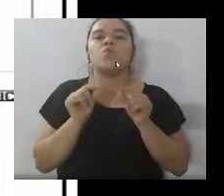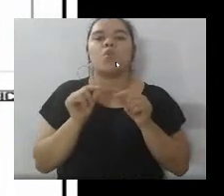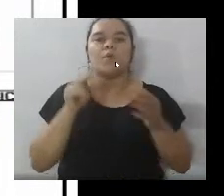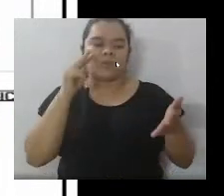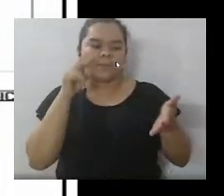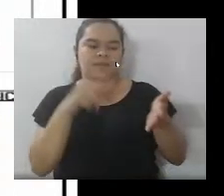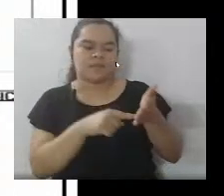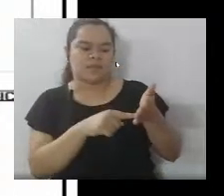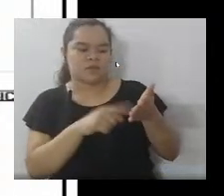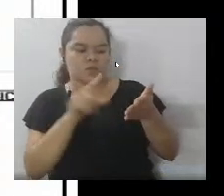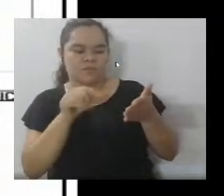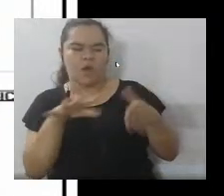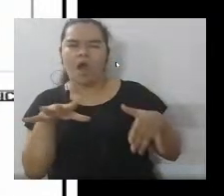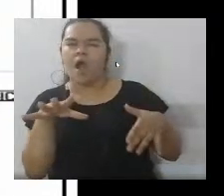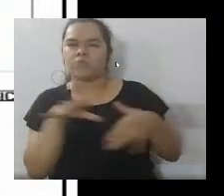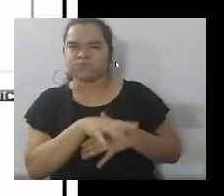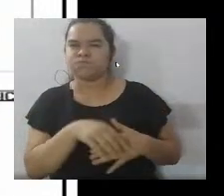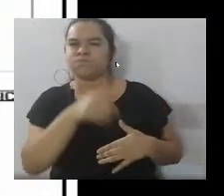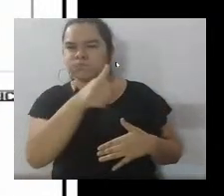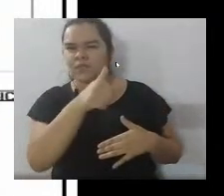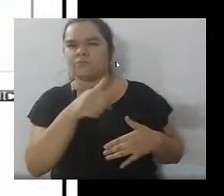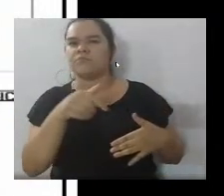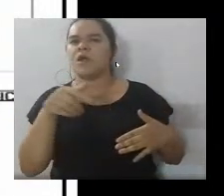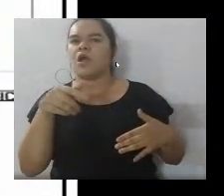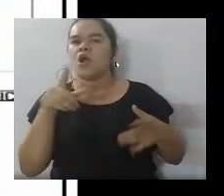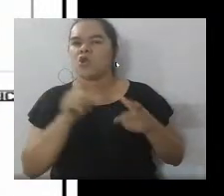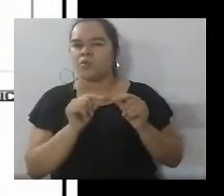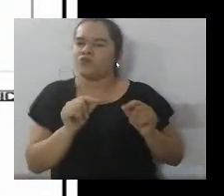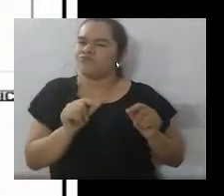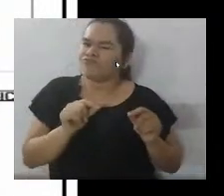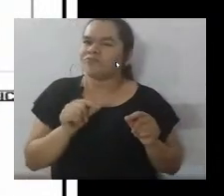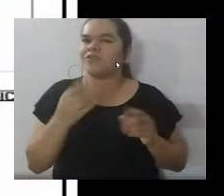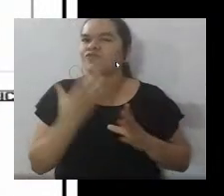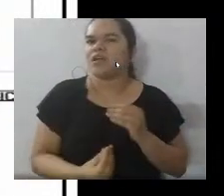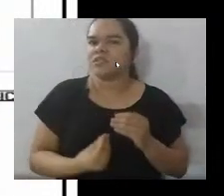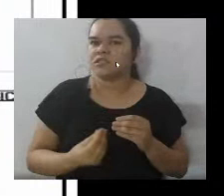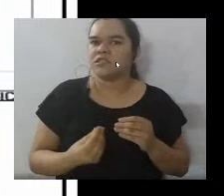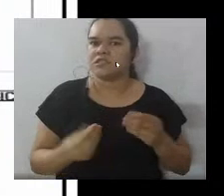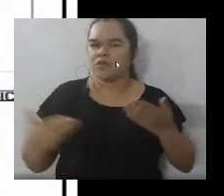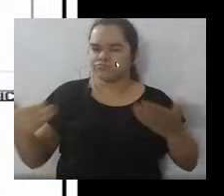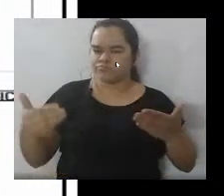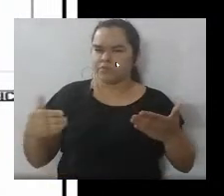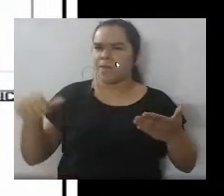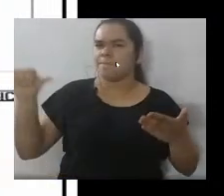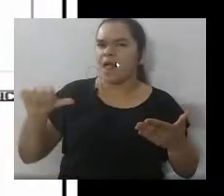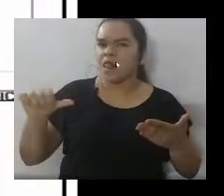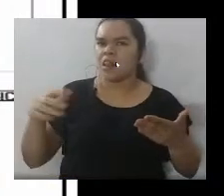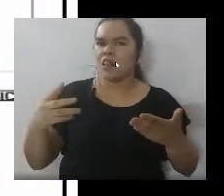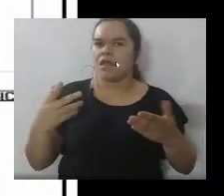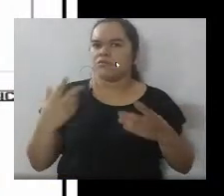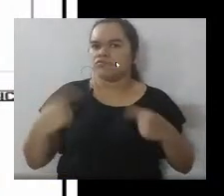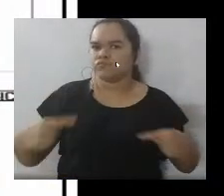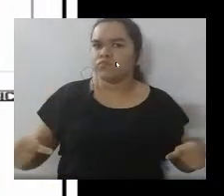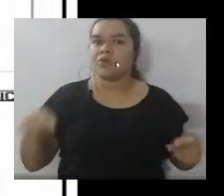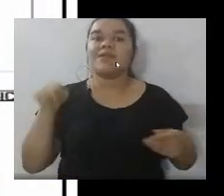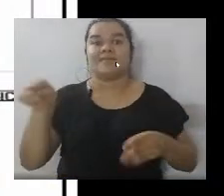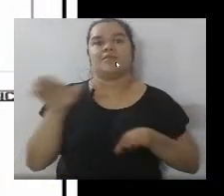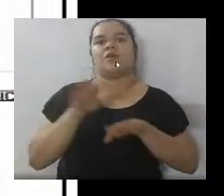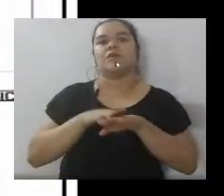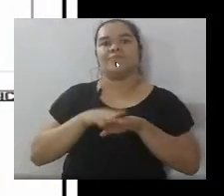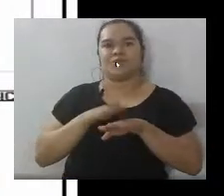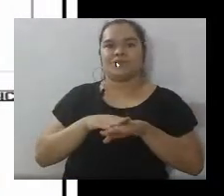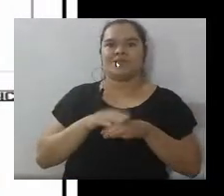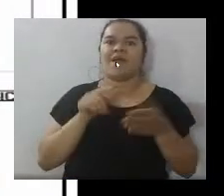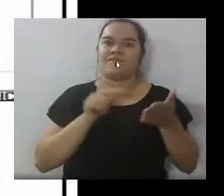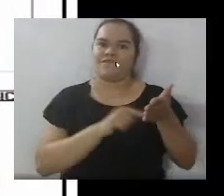va a decir si es exacto, si es coherente, si condice con todos los regímenes de